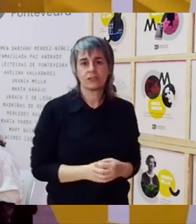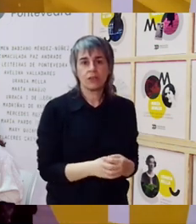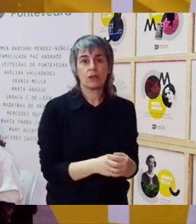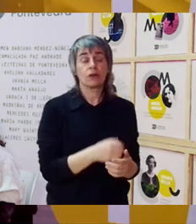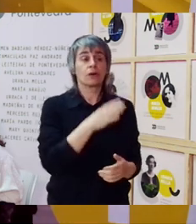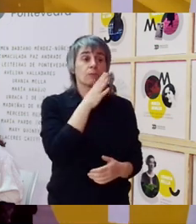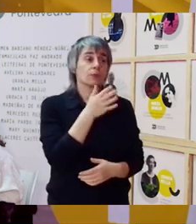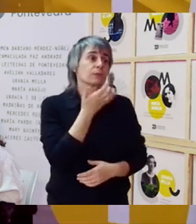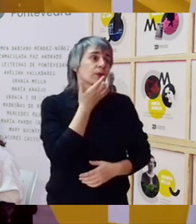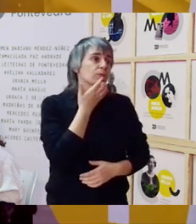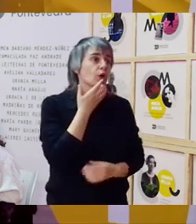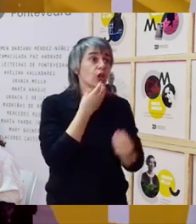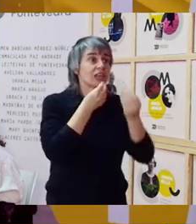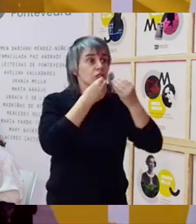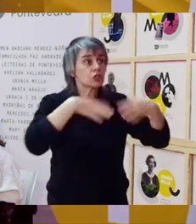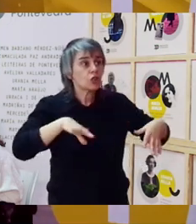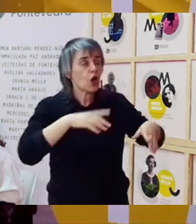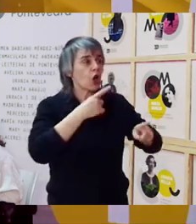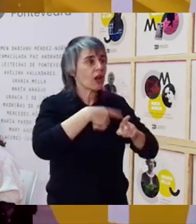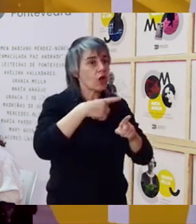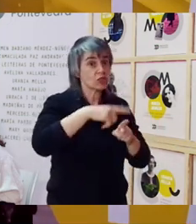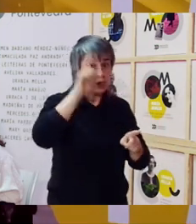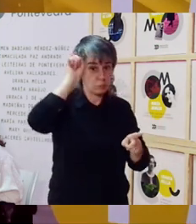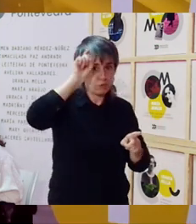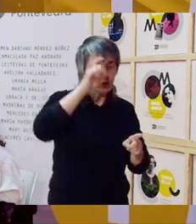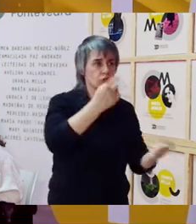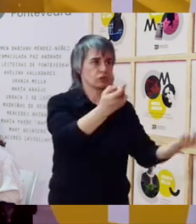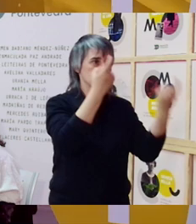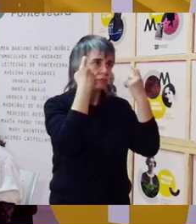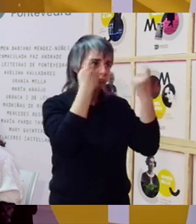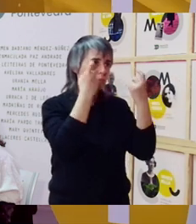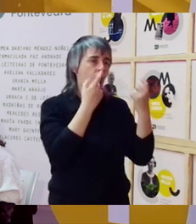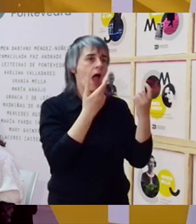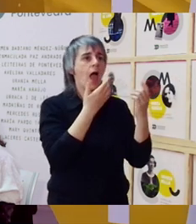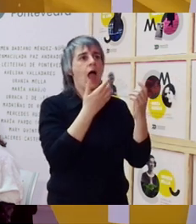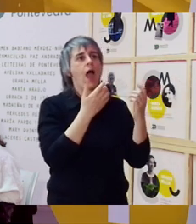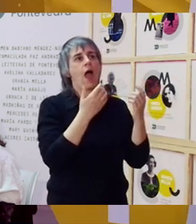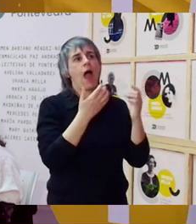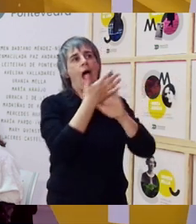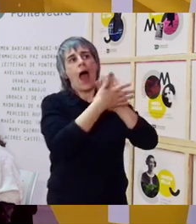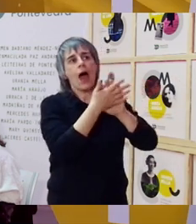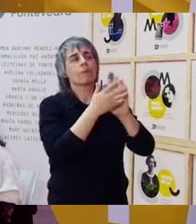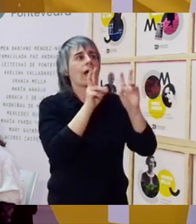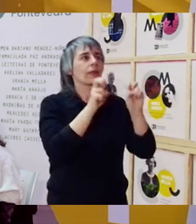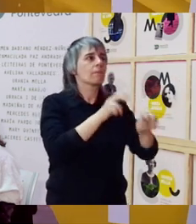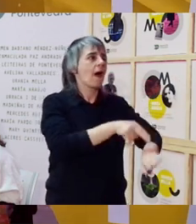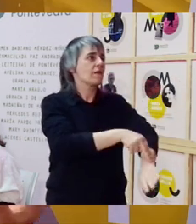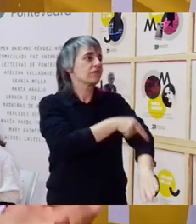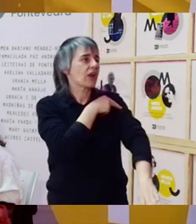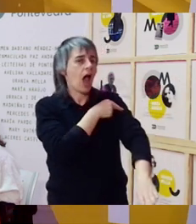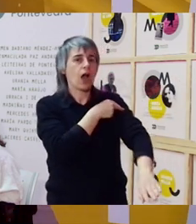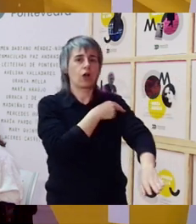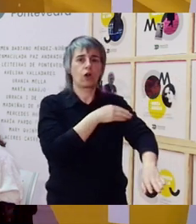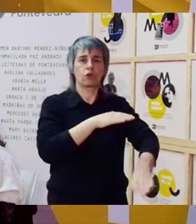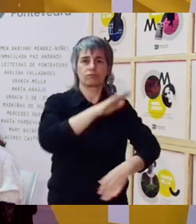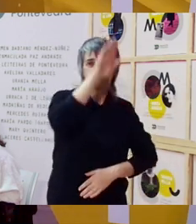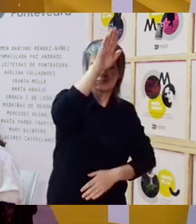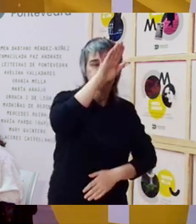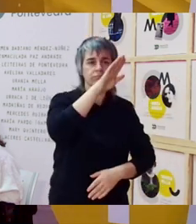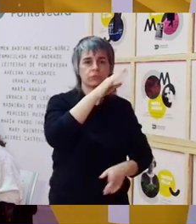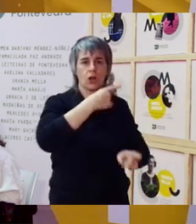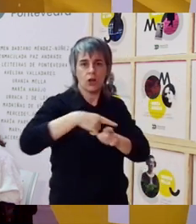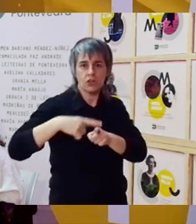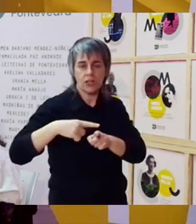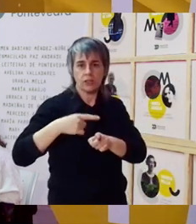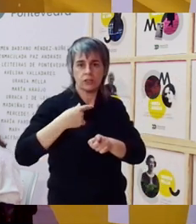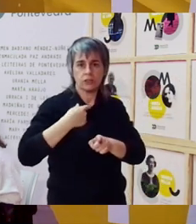había lección de historia, empezaba a falar de Franco, Mussolini, Hitler, e eu levantábame da silla